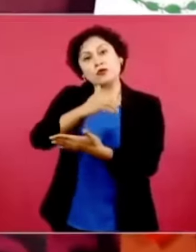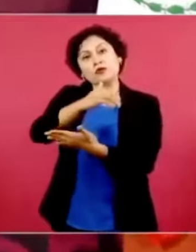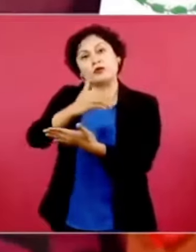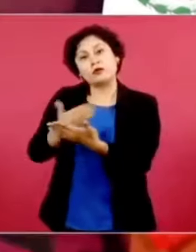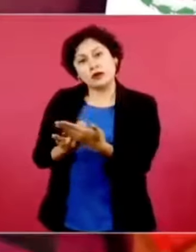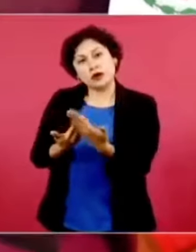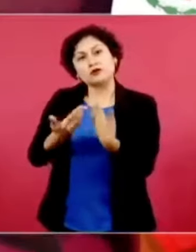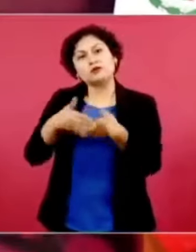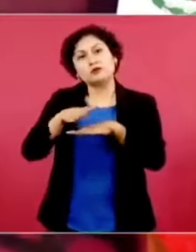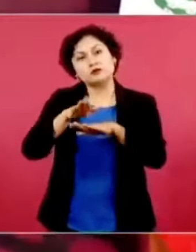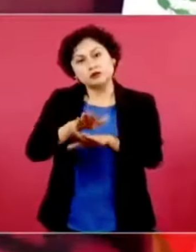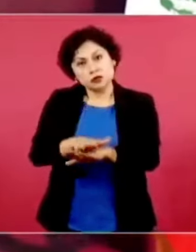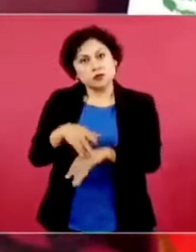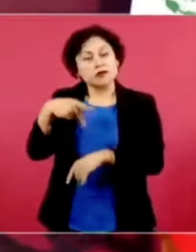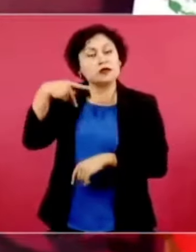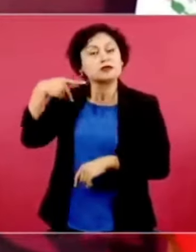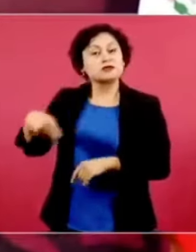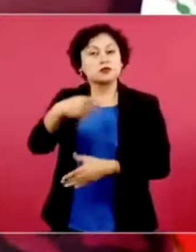de obras y de servicios